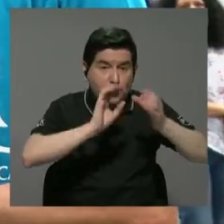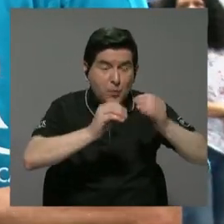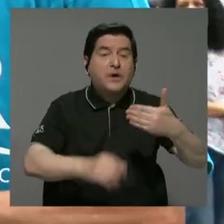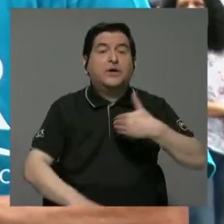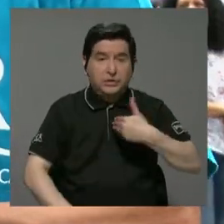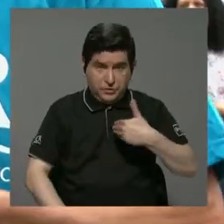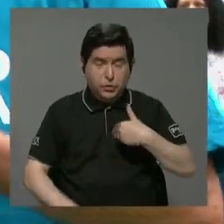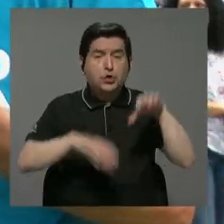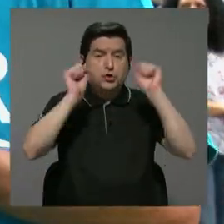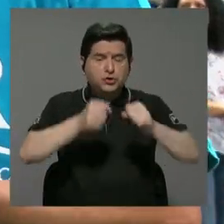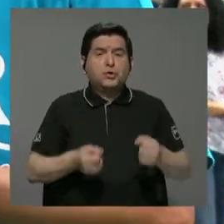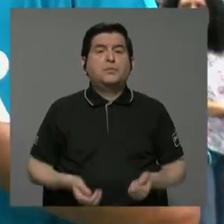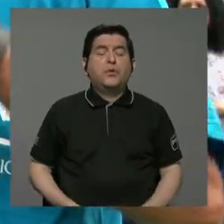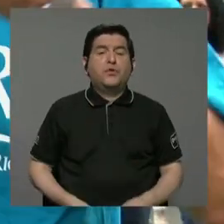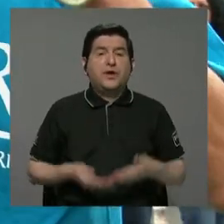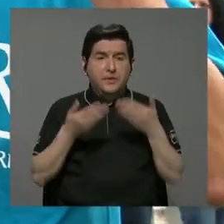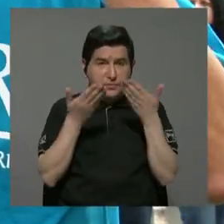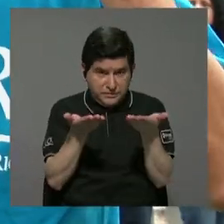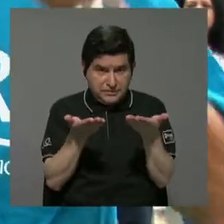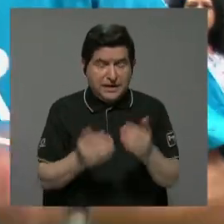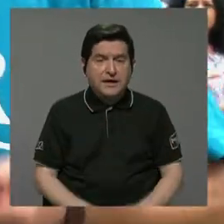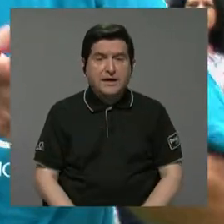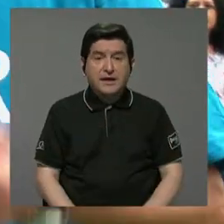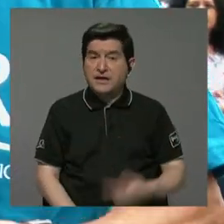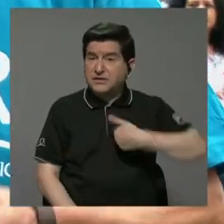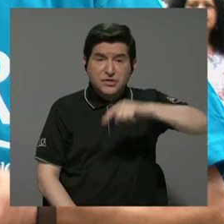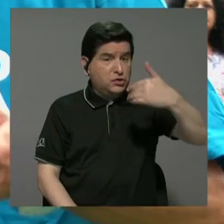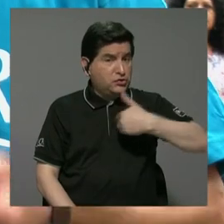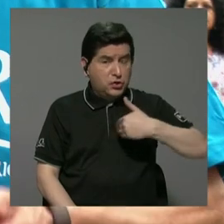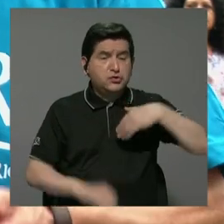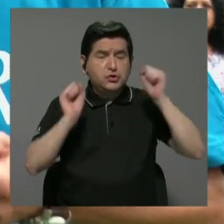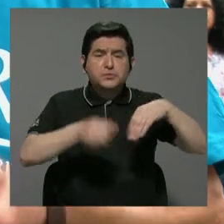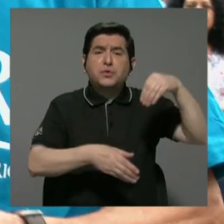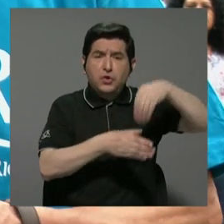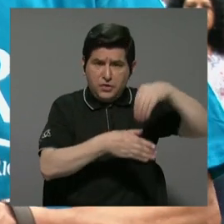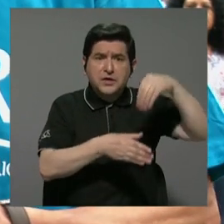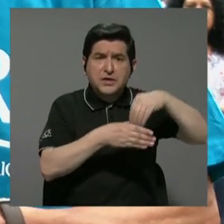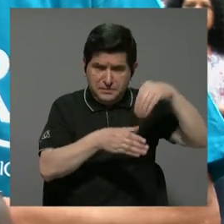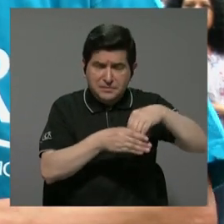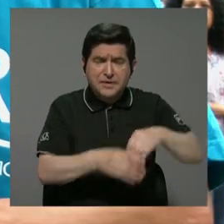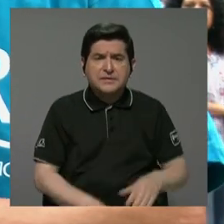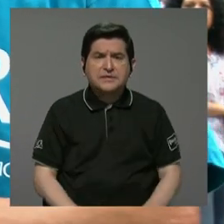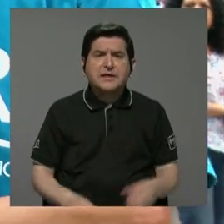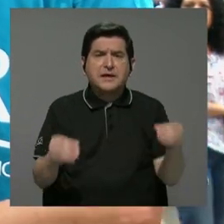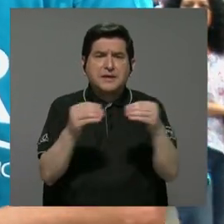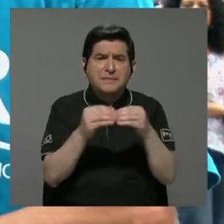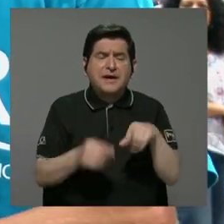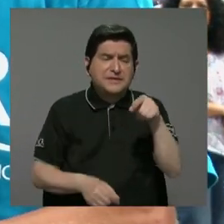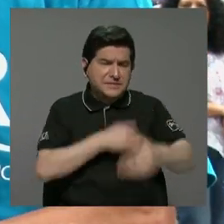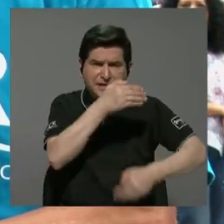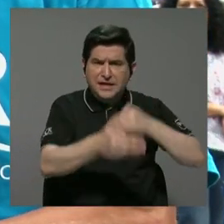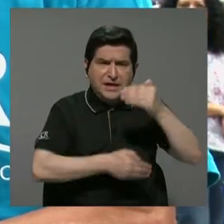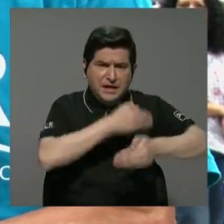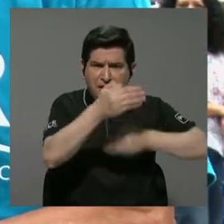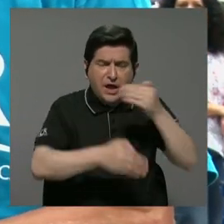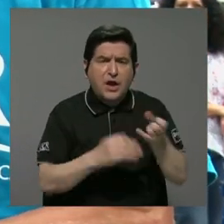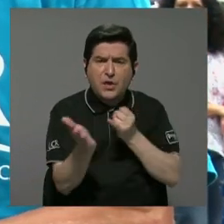los datos los podemos generar, y si no los tenemos, podemos invertir aún más en este